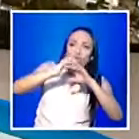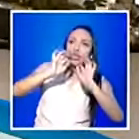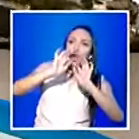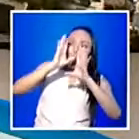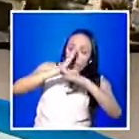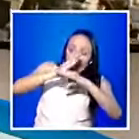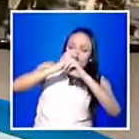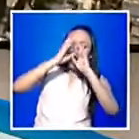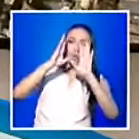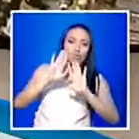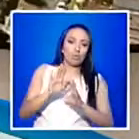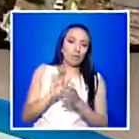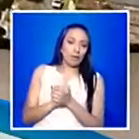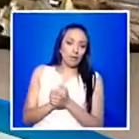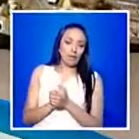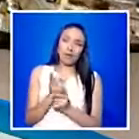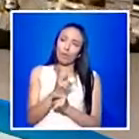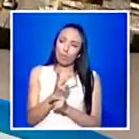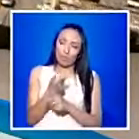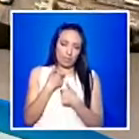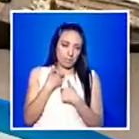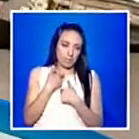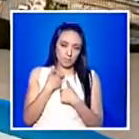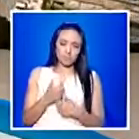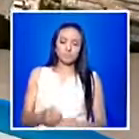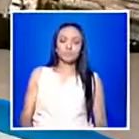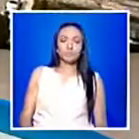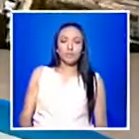se exponga. Nosotros también tenemos que cuidar nuestra integridad.